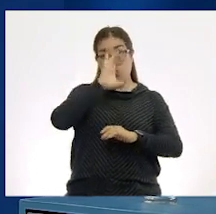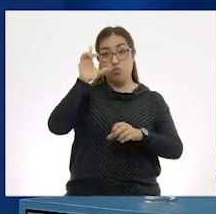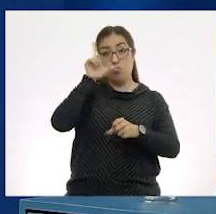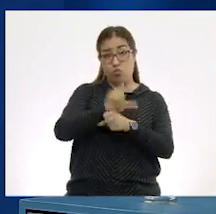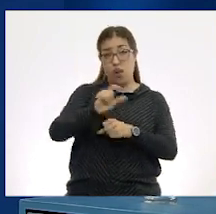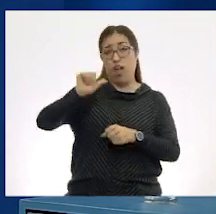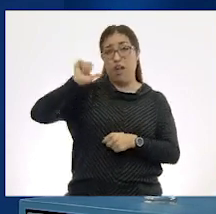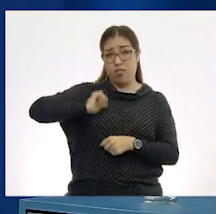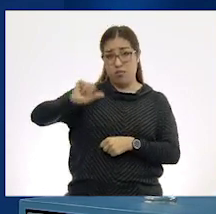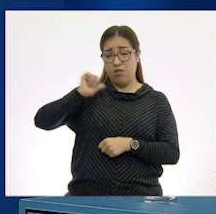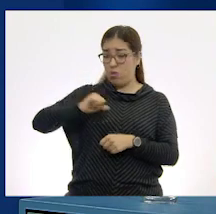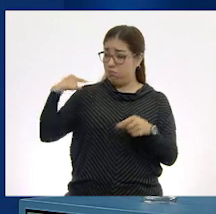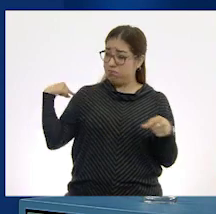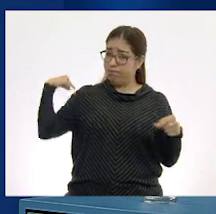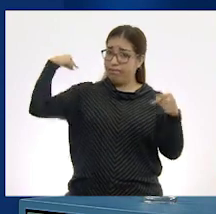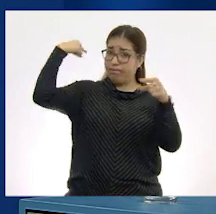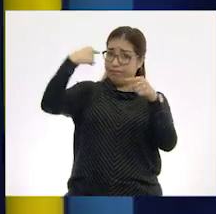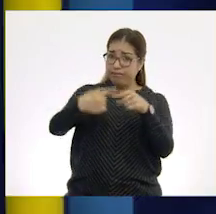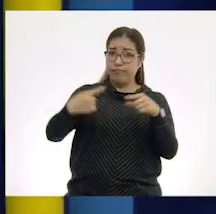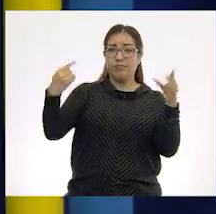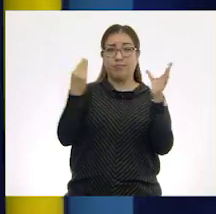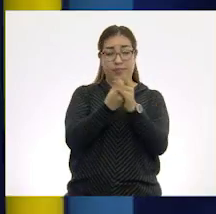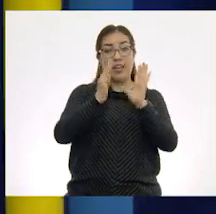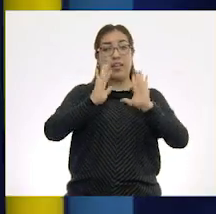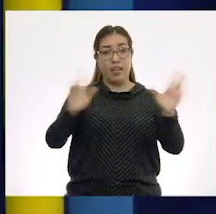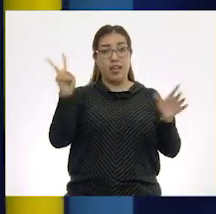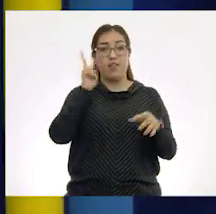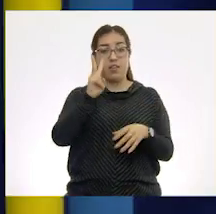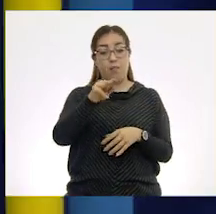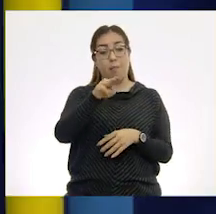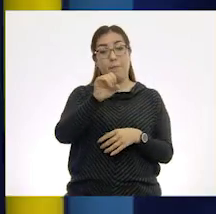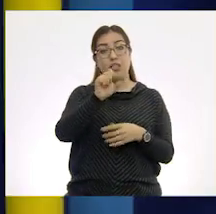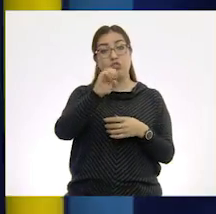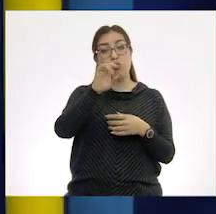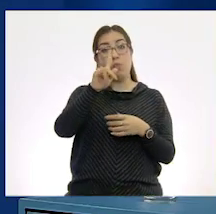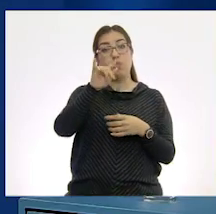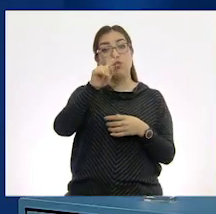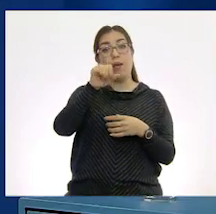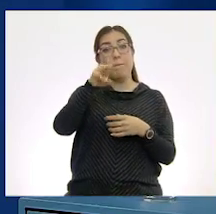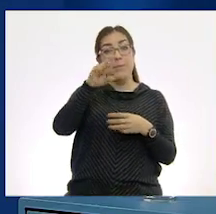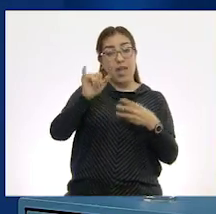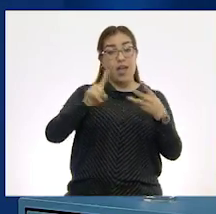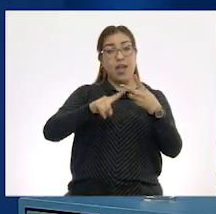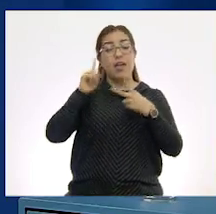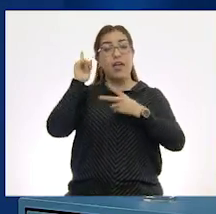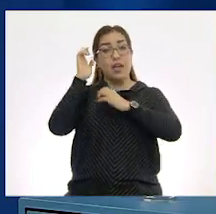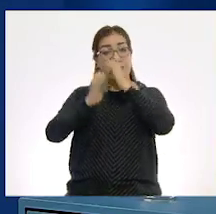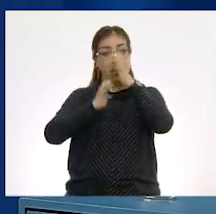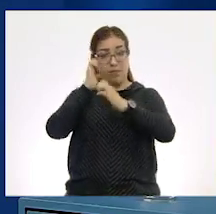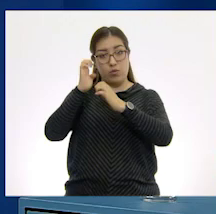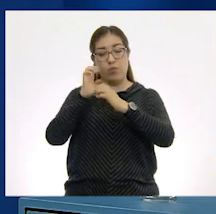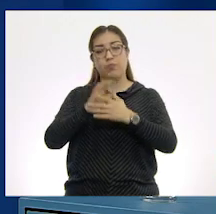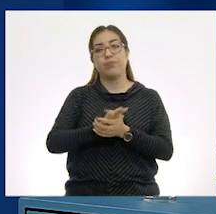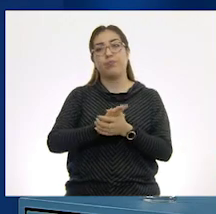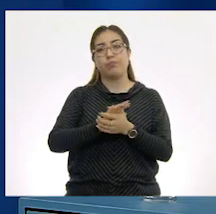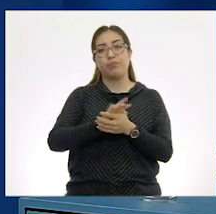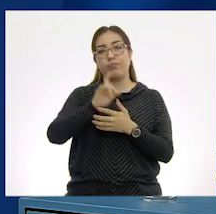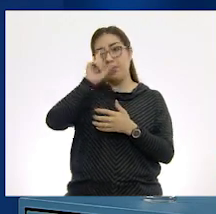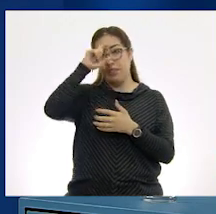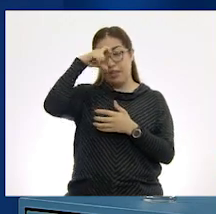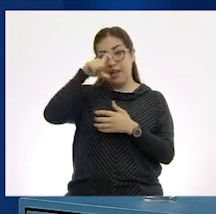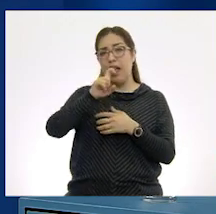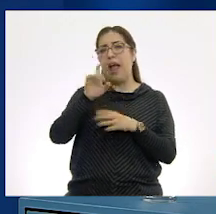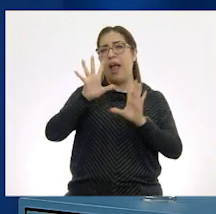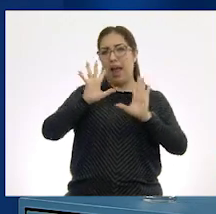hace varias clases. Sí, ya vimos Mesopotamia y Egipto. Dos civilizaciones que también se